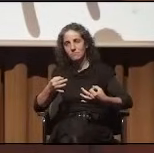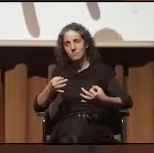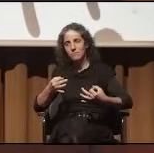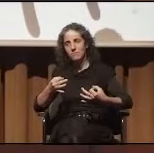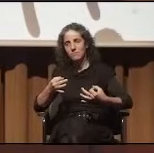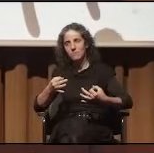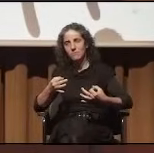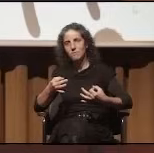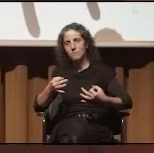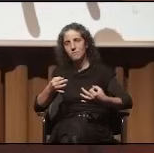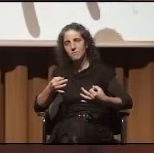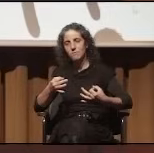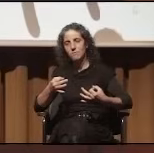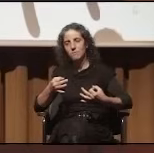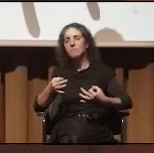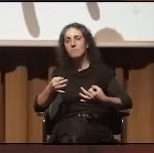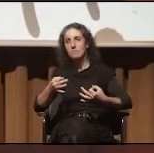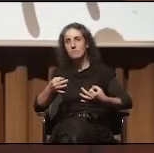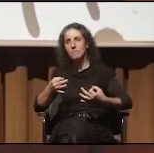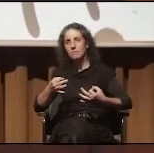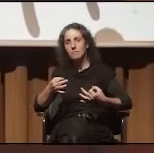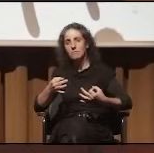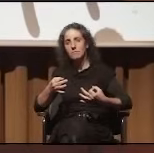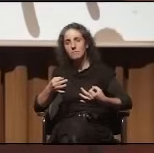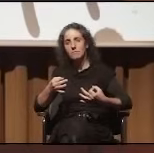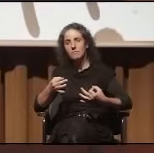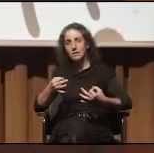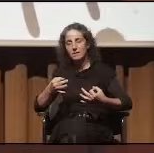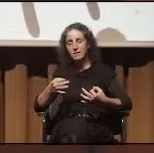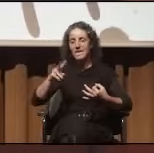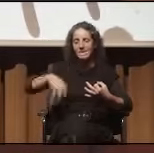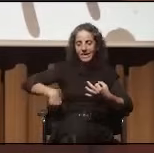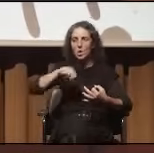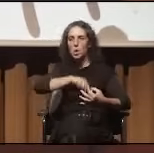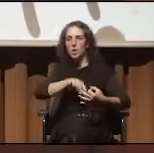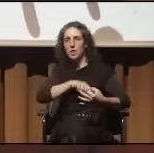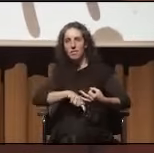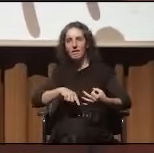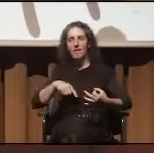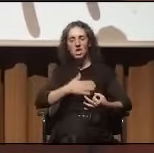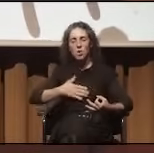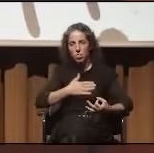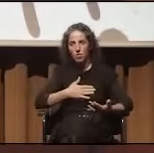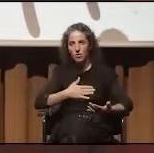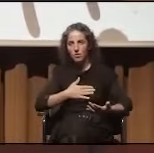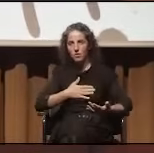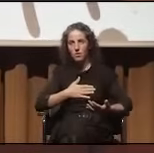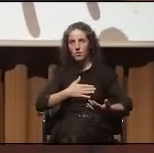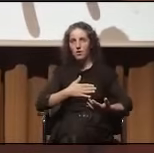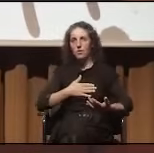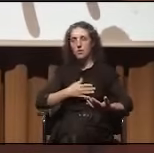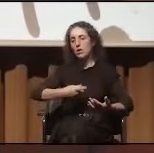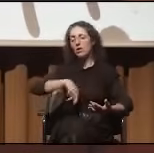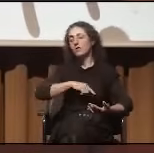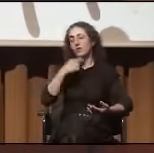Ananda, que sería conciencia, ser, conciencia y gozo. En nuestra tradición se dice belleza, bondad